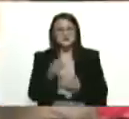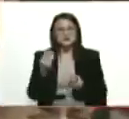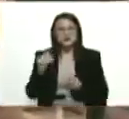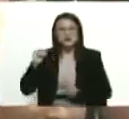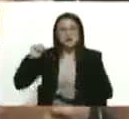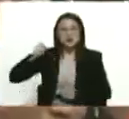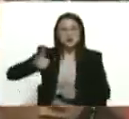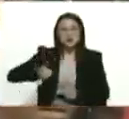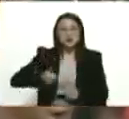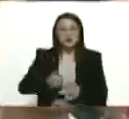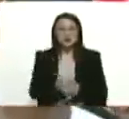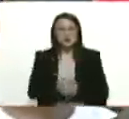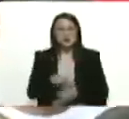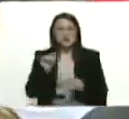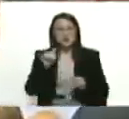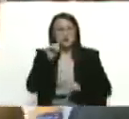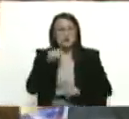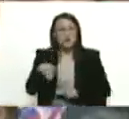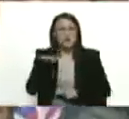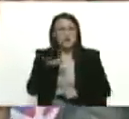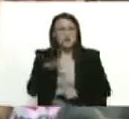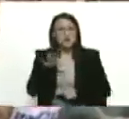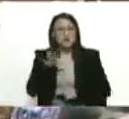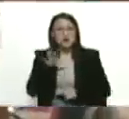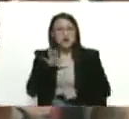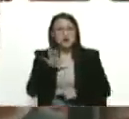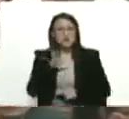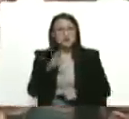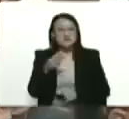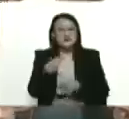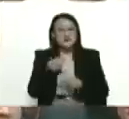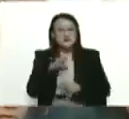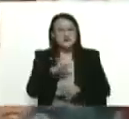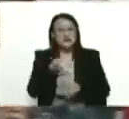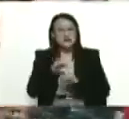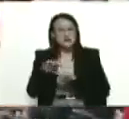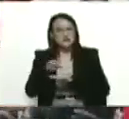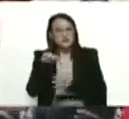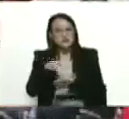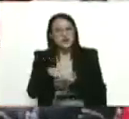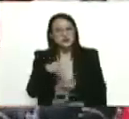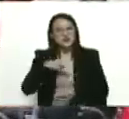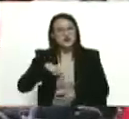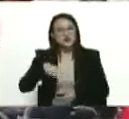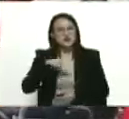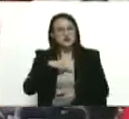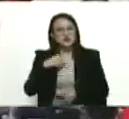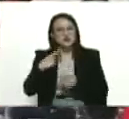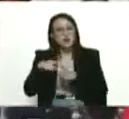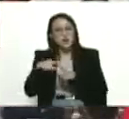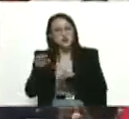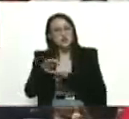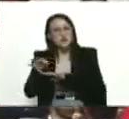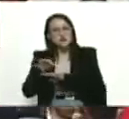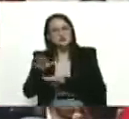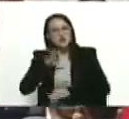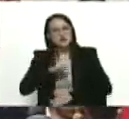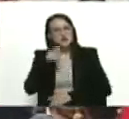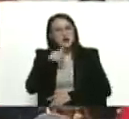tiempo. Y ese pueblo, así como está Calabozo, así como está el municipio de Miranda, nosotros vamos a otros municipios y está nuestro